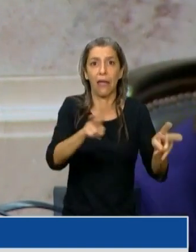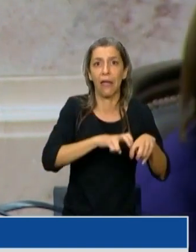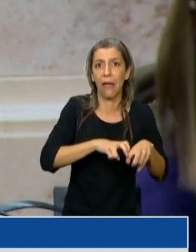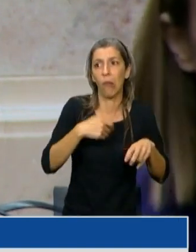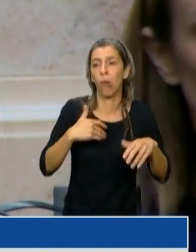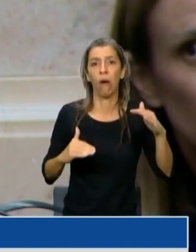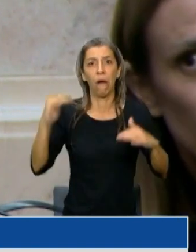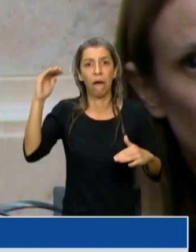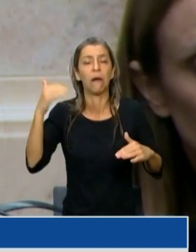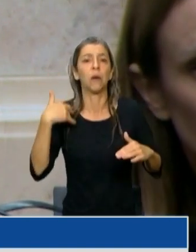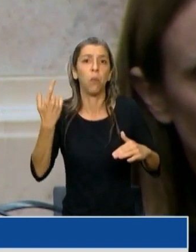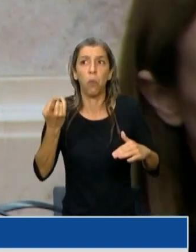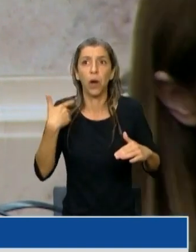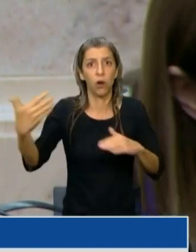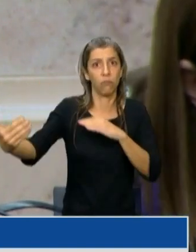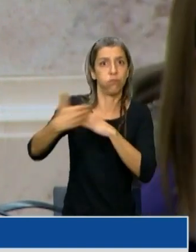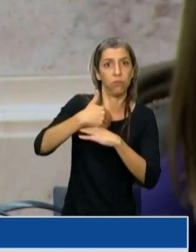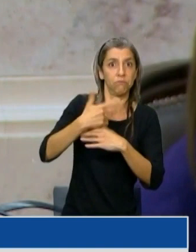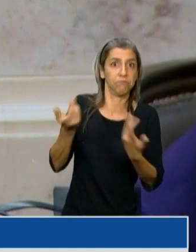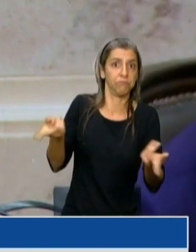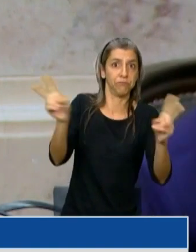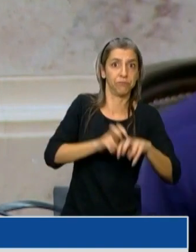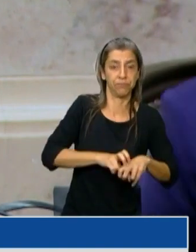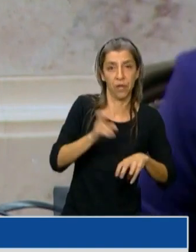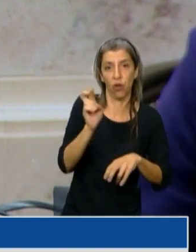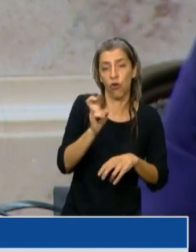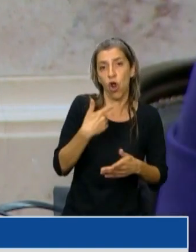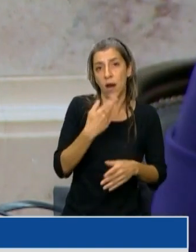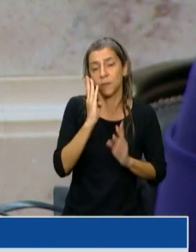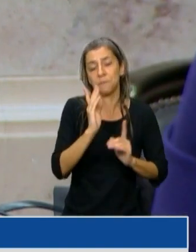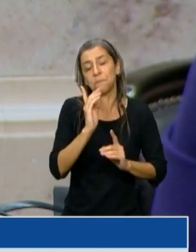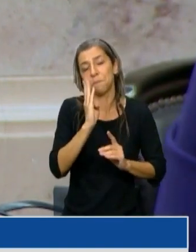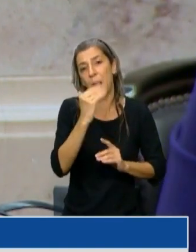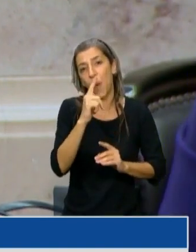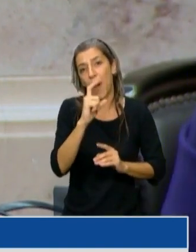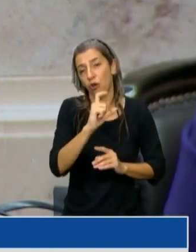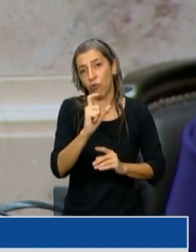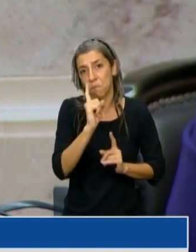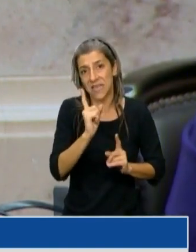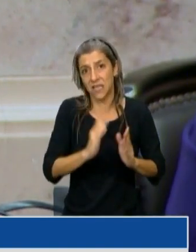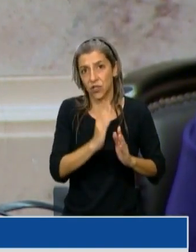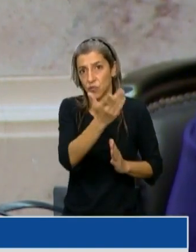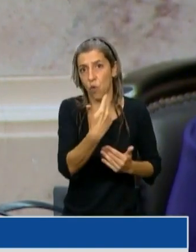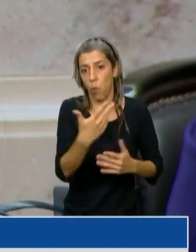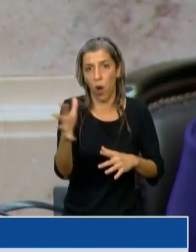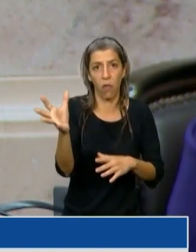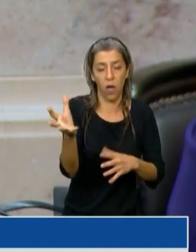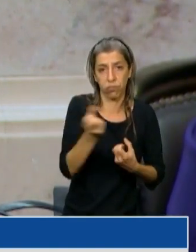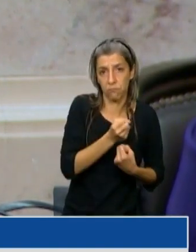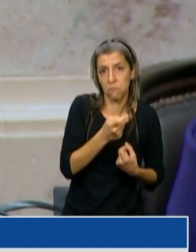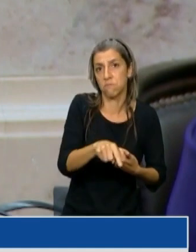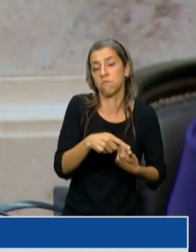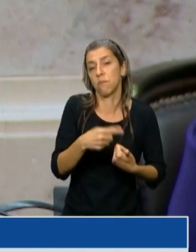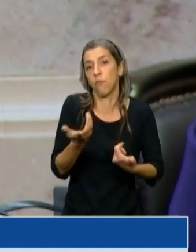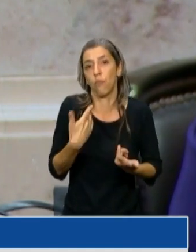en cuanto a la falta de dólares en el Banco Central, generando estos problemas de